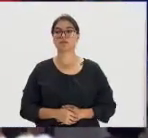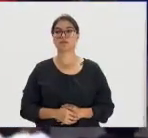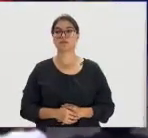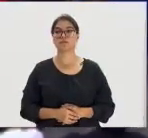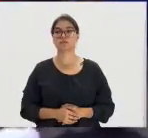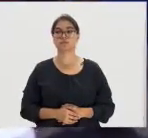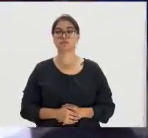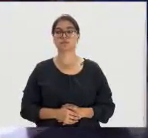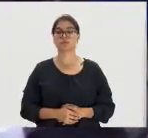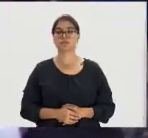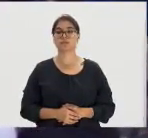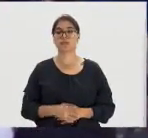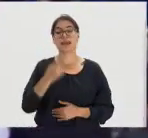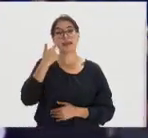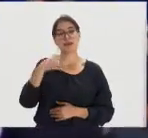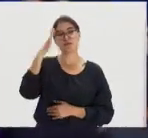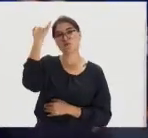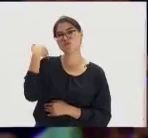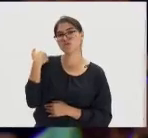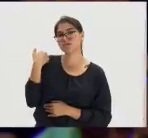Caballero, la muchachita que te tiene de cabeza hoy,